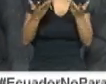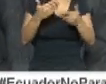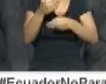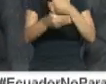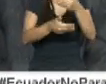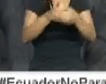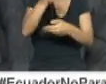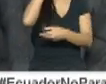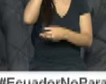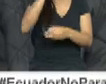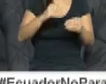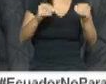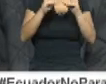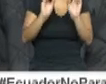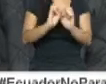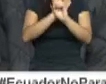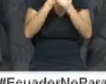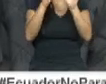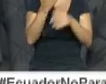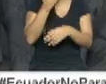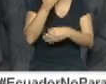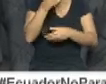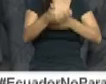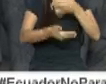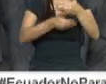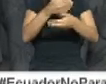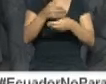concepto muchas veces, como lo decía,